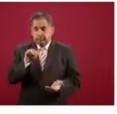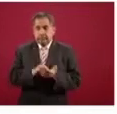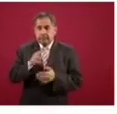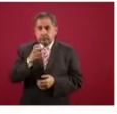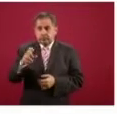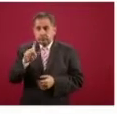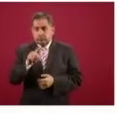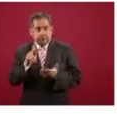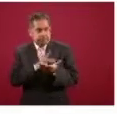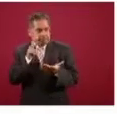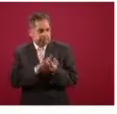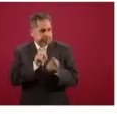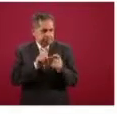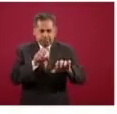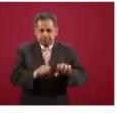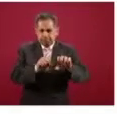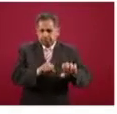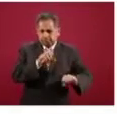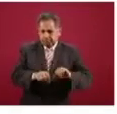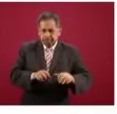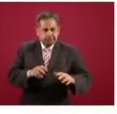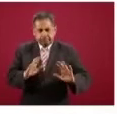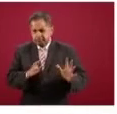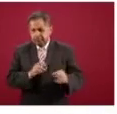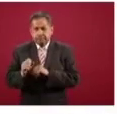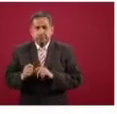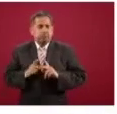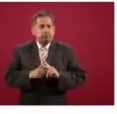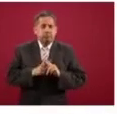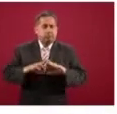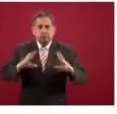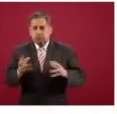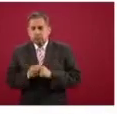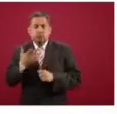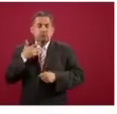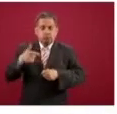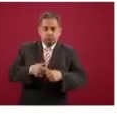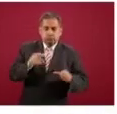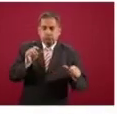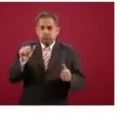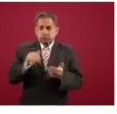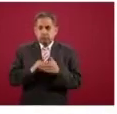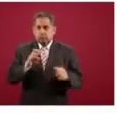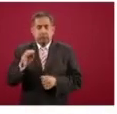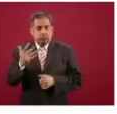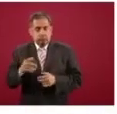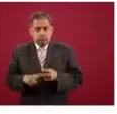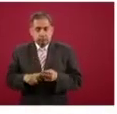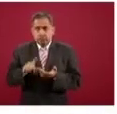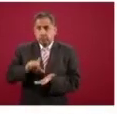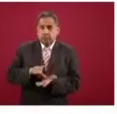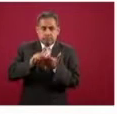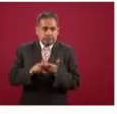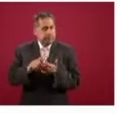setenta eventos de los cuales los dividimos en toma seis mil 450 los litros